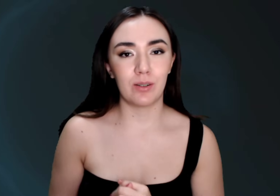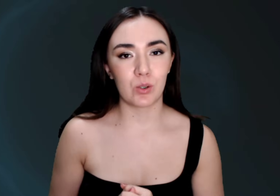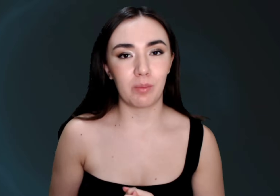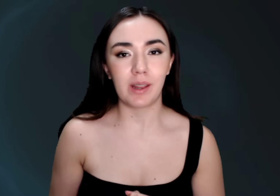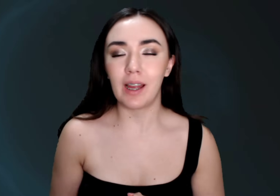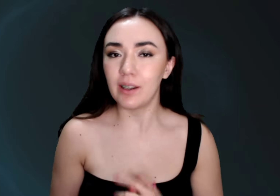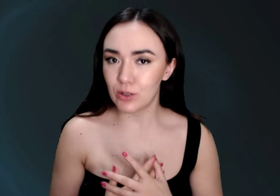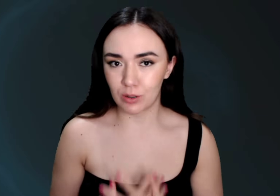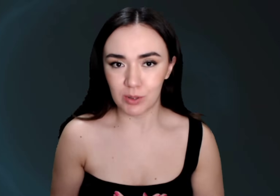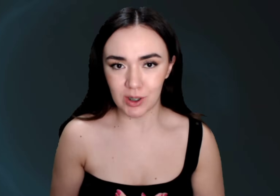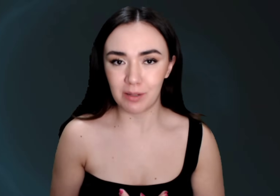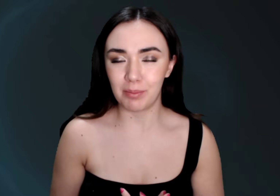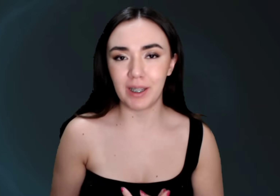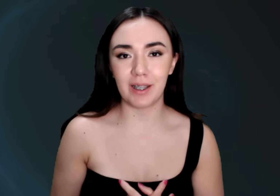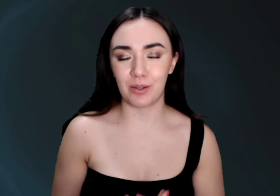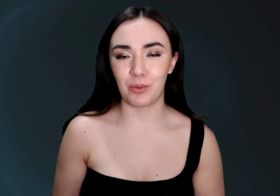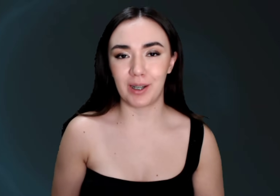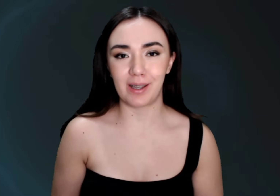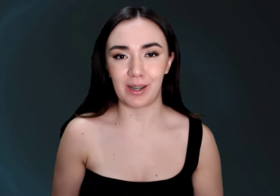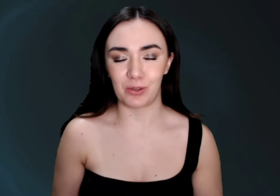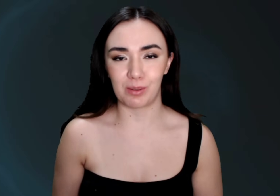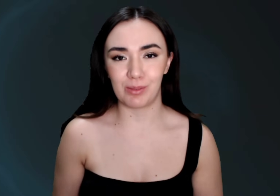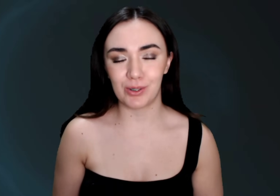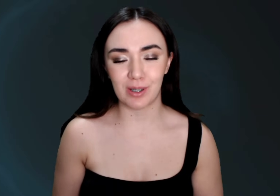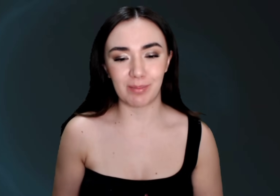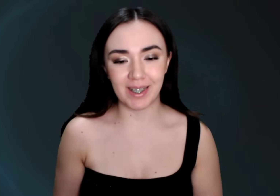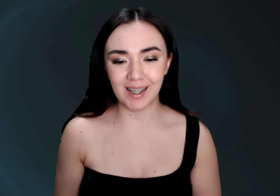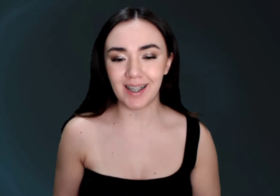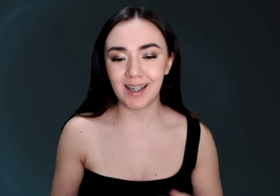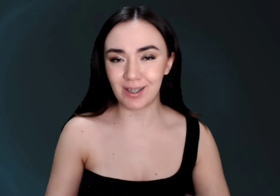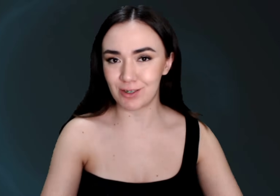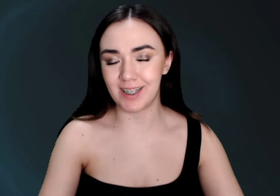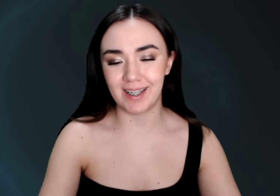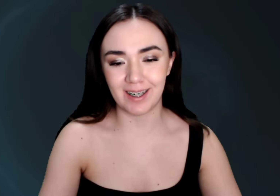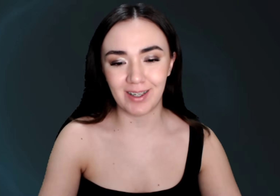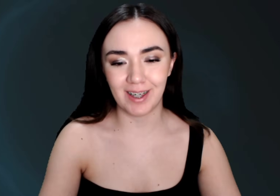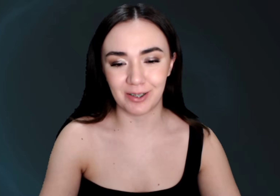déjenmelo aquí en los comentarios, como siempre, y recuerden que nos vemos mañana en un siguiente video.